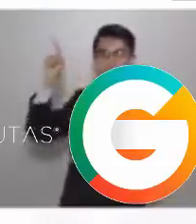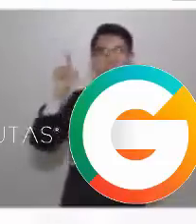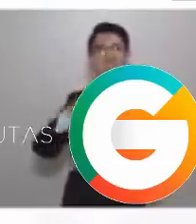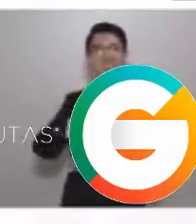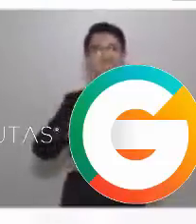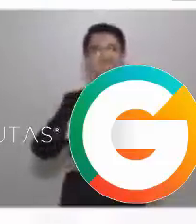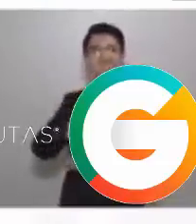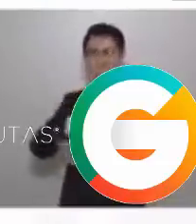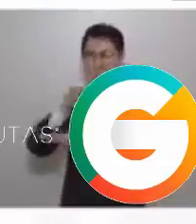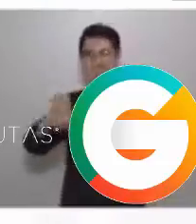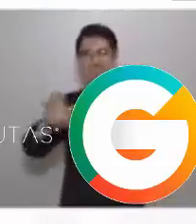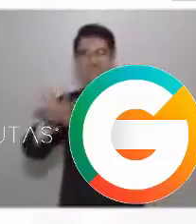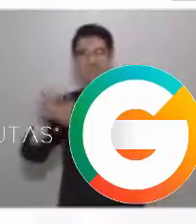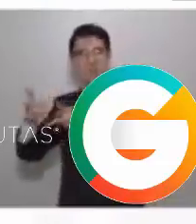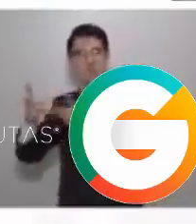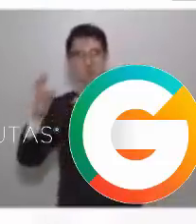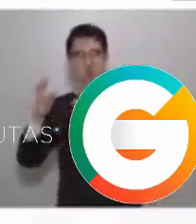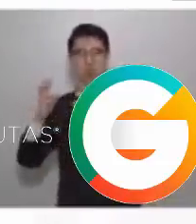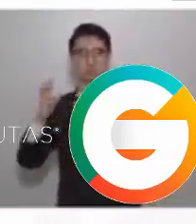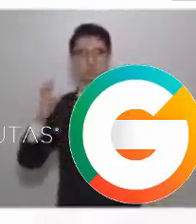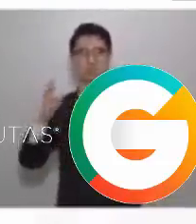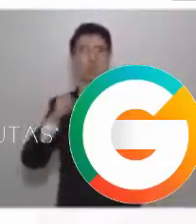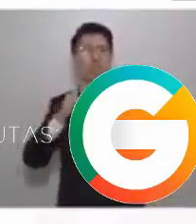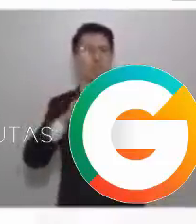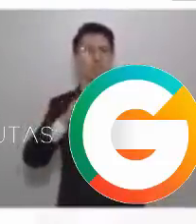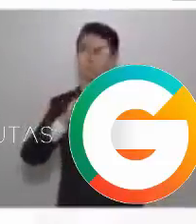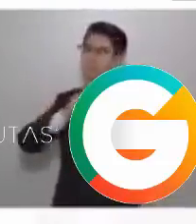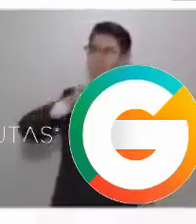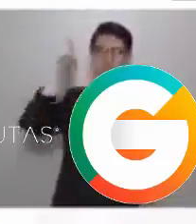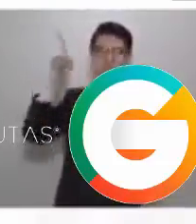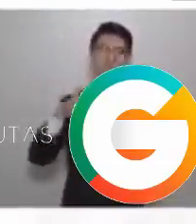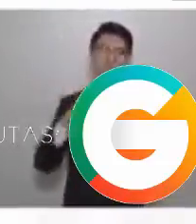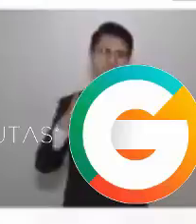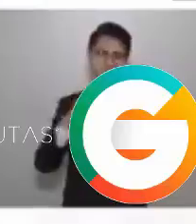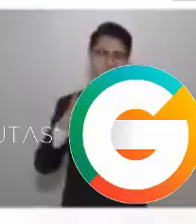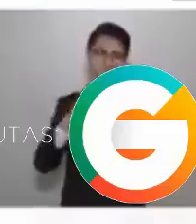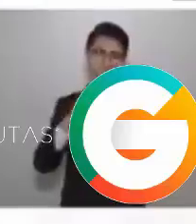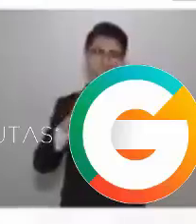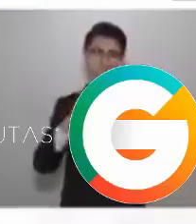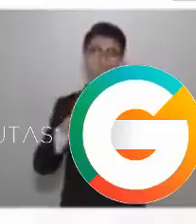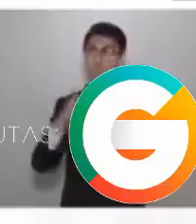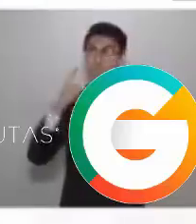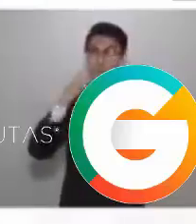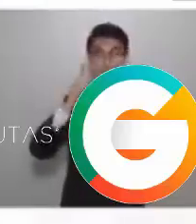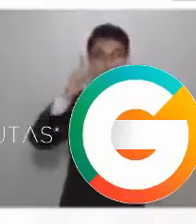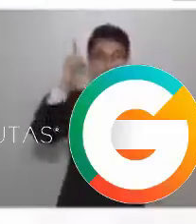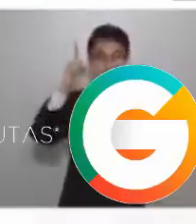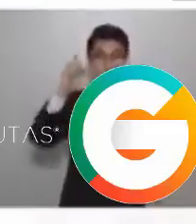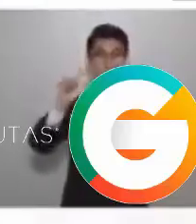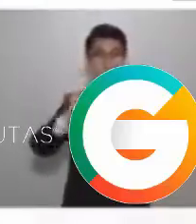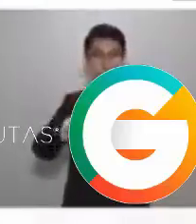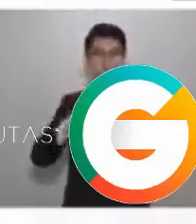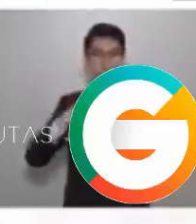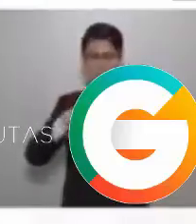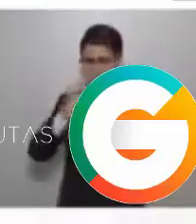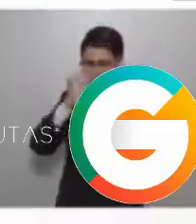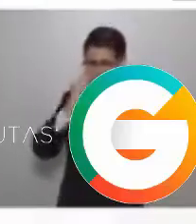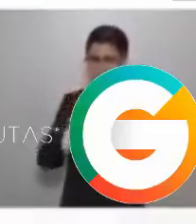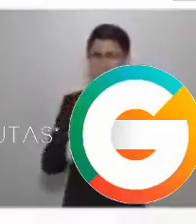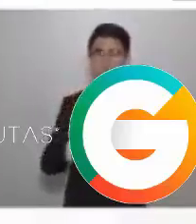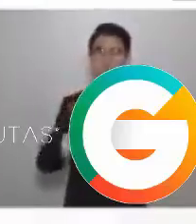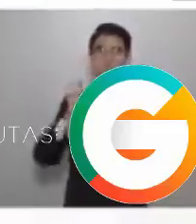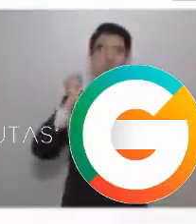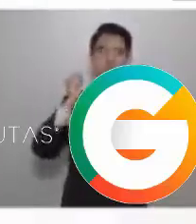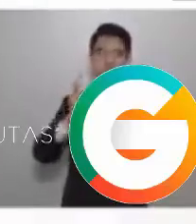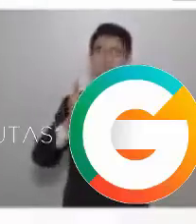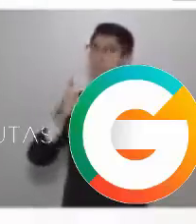primero de cuentas nuestra responsabilidad es llevar a cabo el esclarecimiento de estos hechos y para ello también establecer o